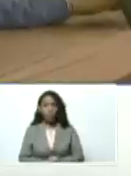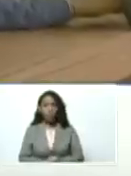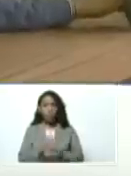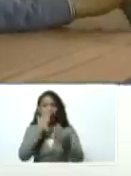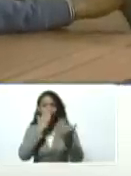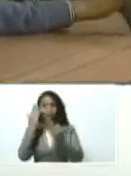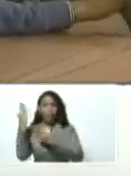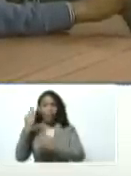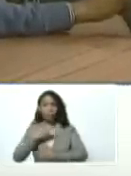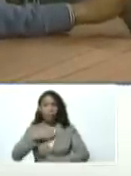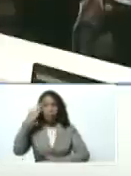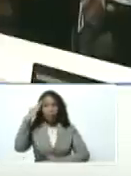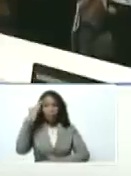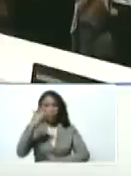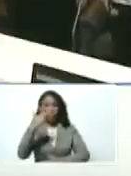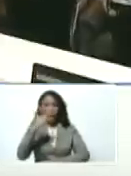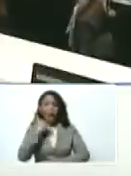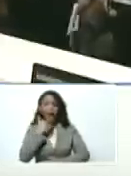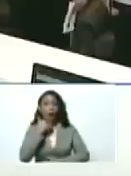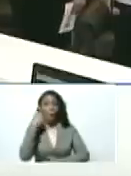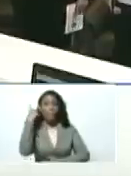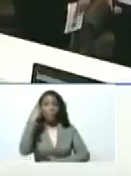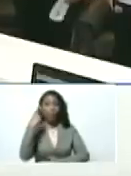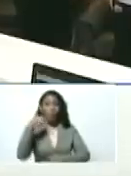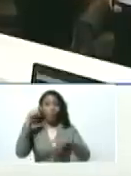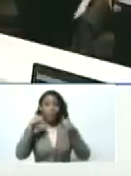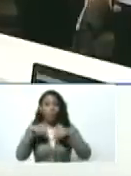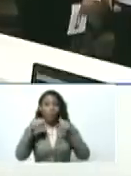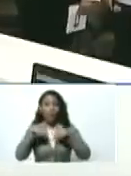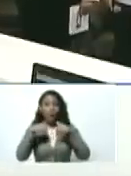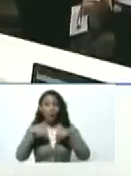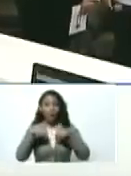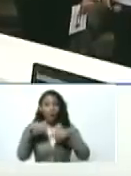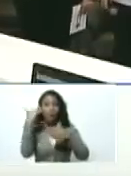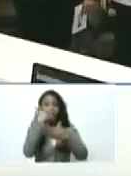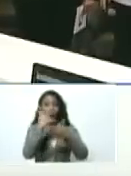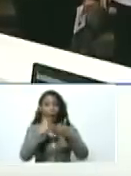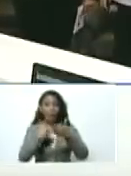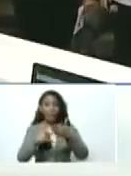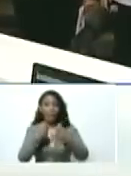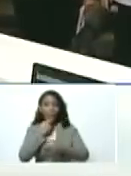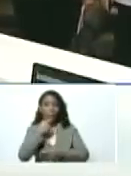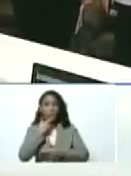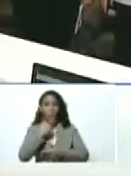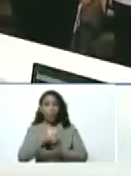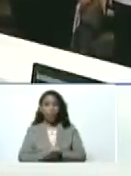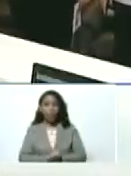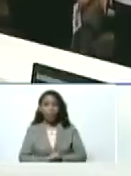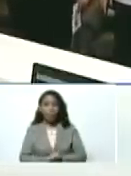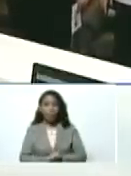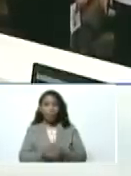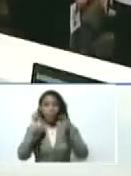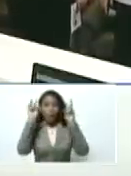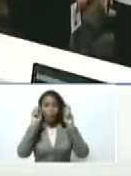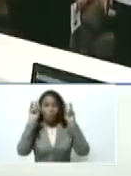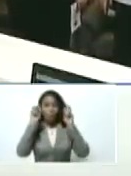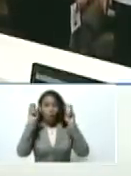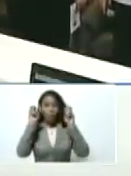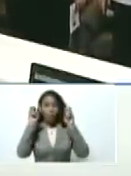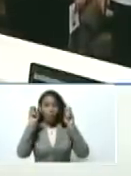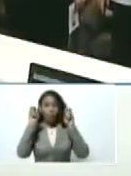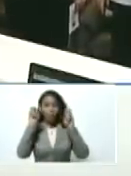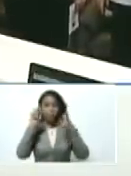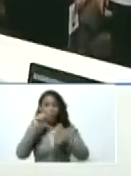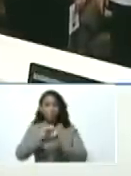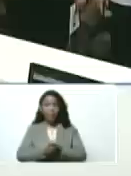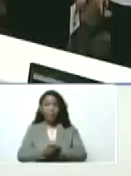Adelante, mi comandante, si tiene alguna pregunta de esta agencia tan bonita para los nuevos emprendedores